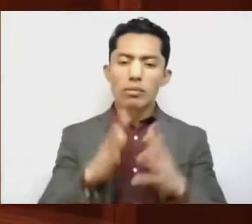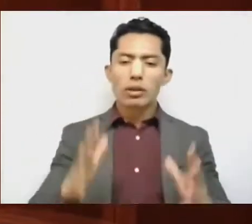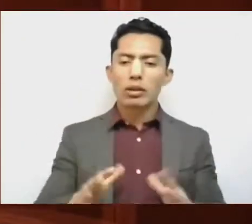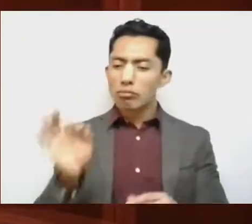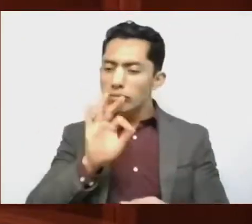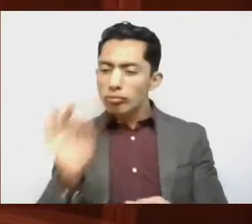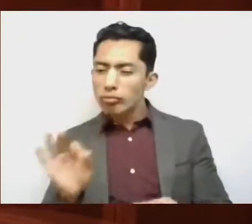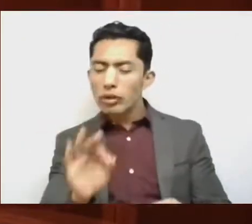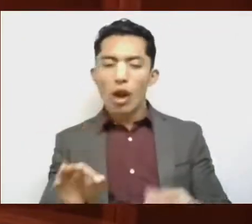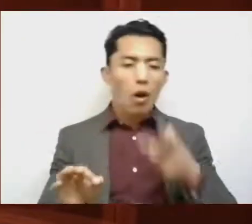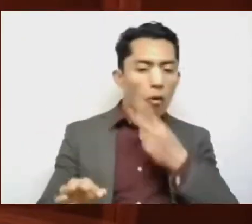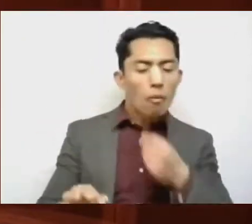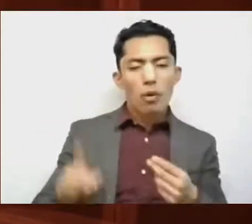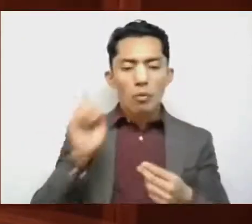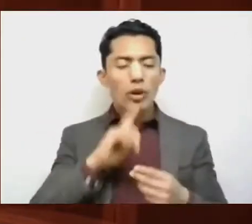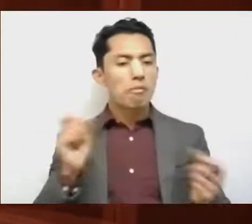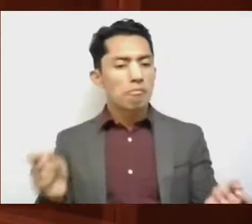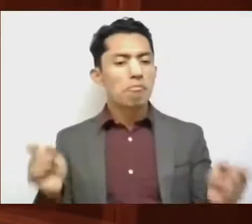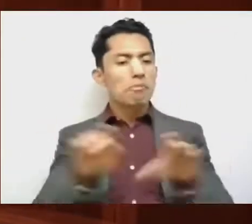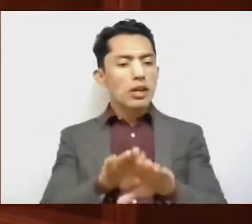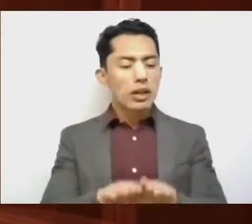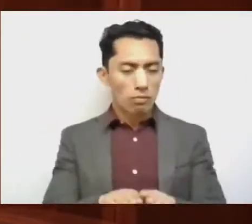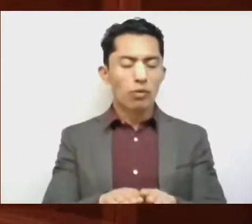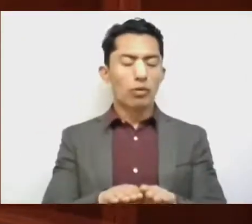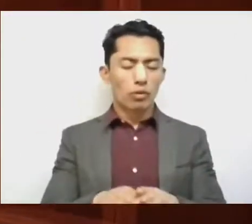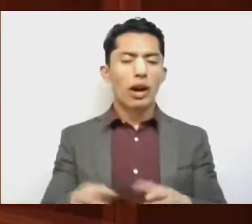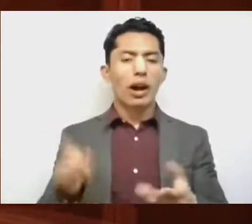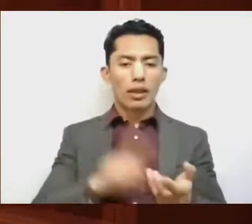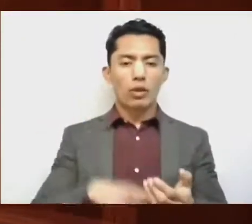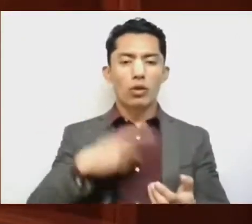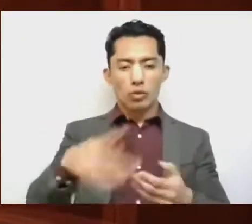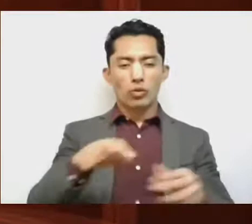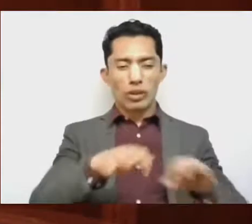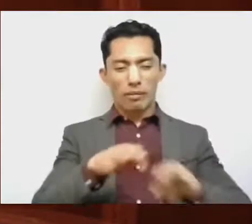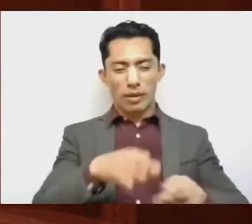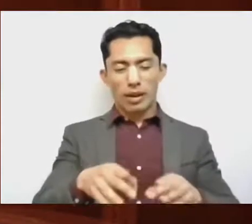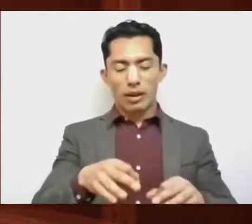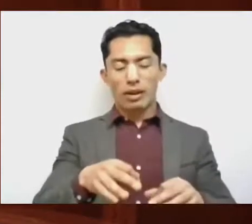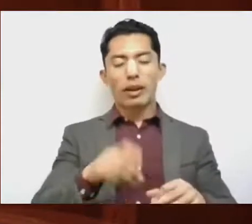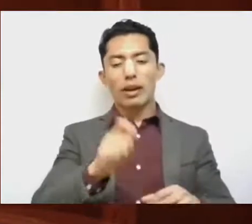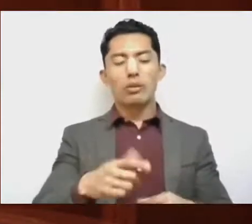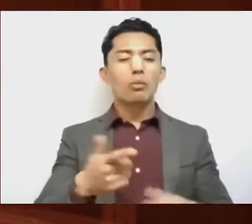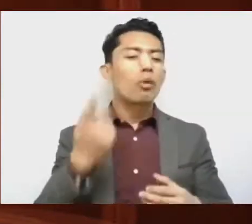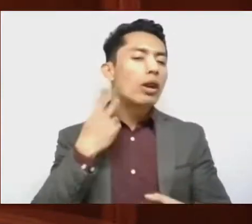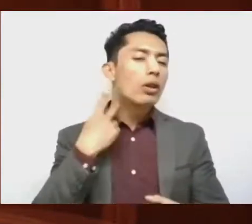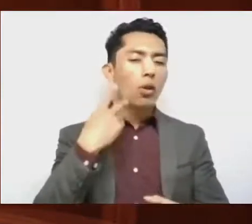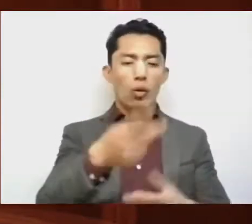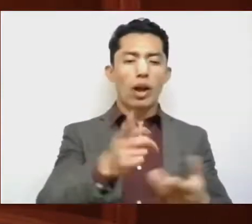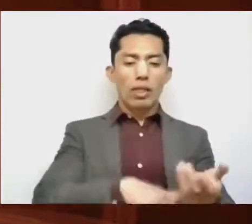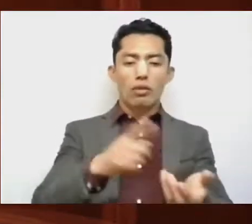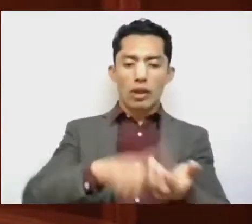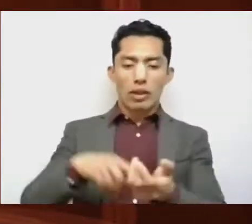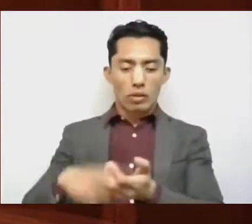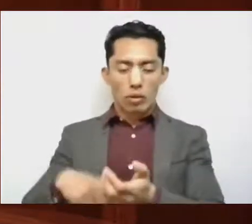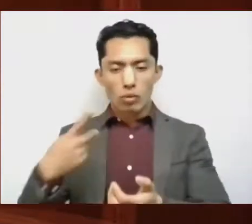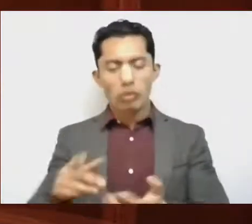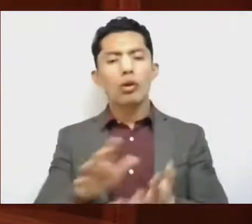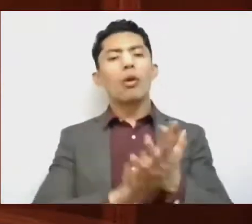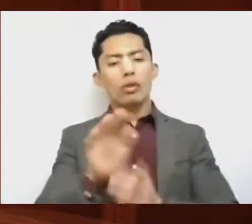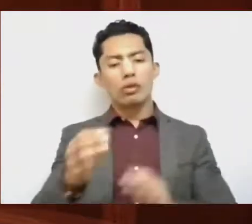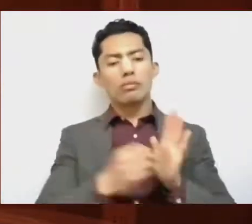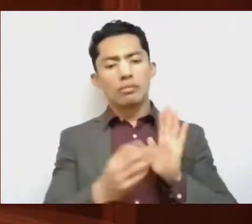entre mujeres y hombres dentro de sus estructuras internas, por tratarse de un estándar constitucional que garantiza